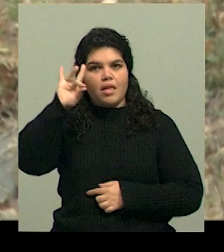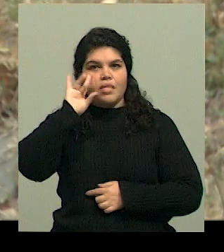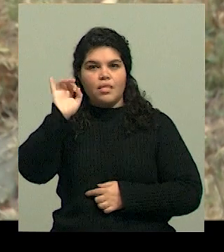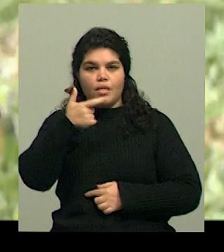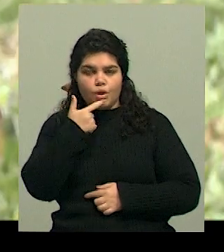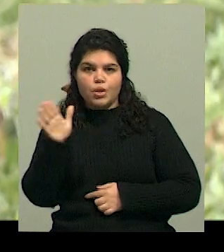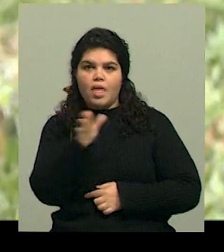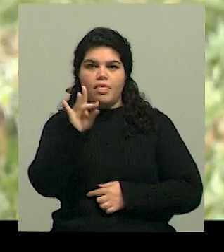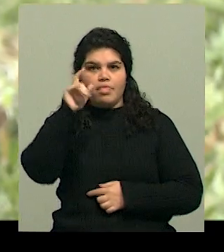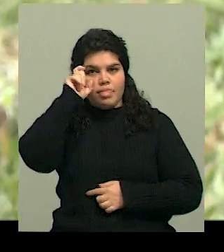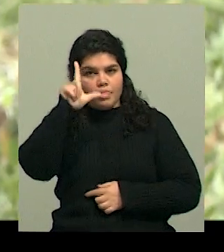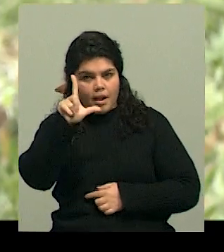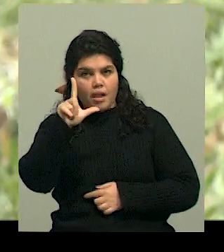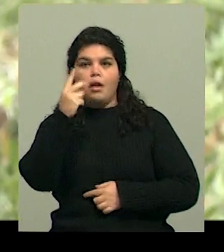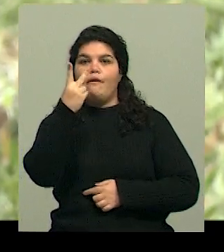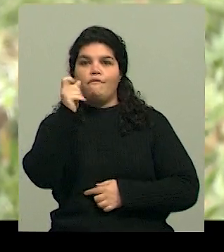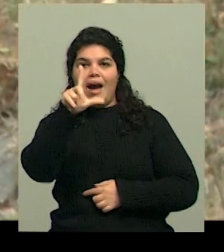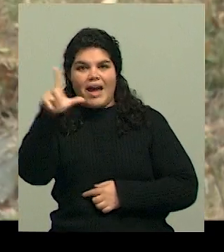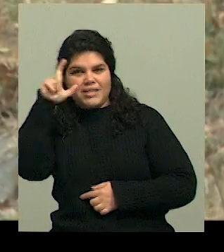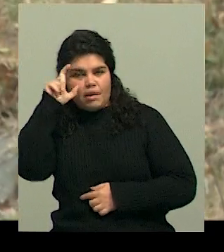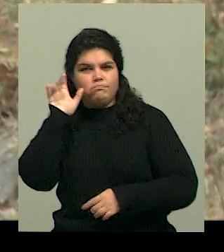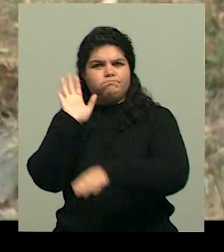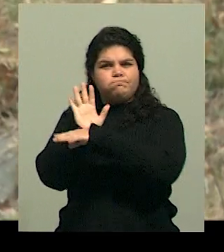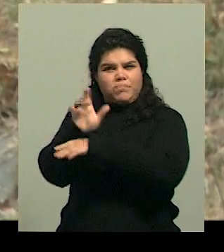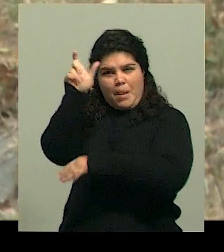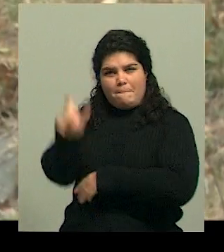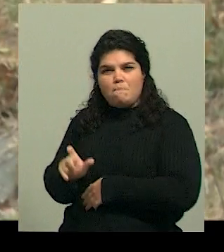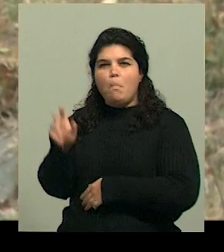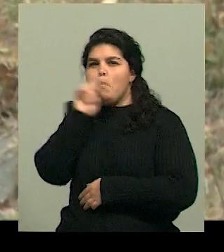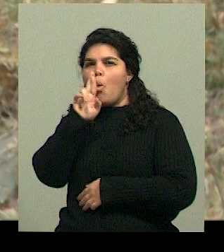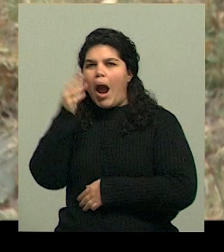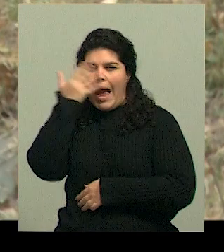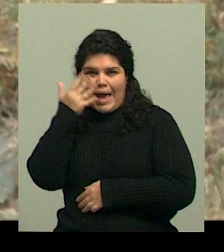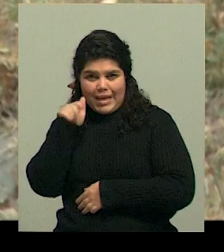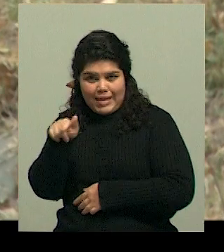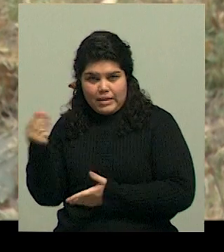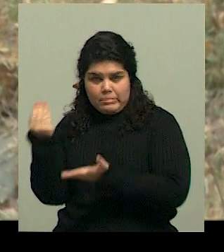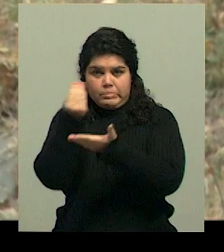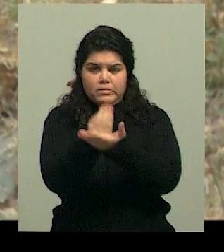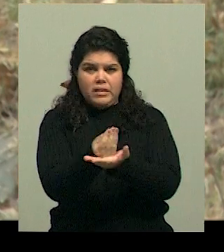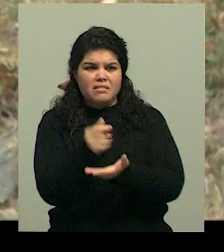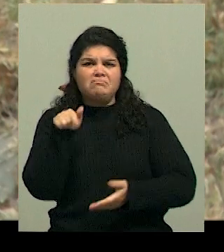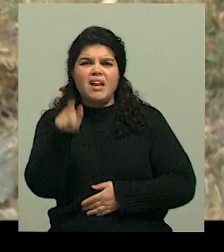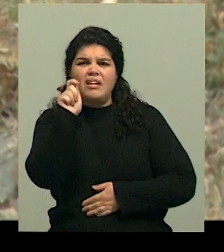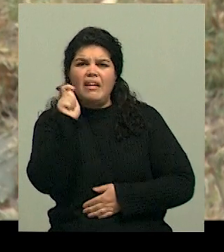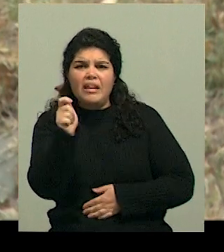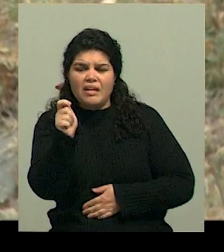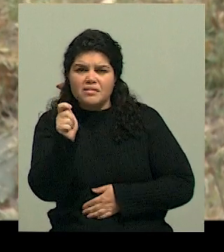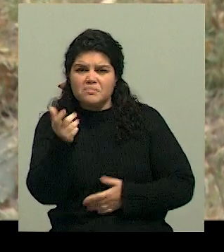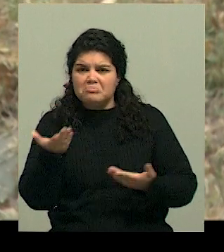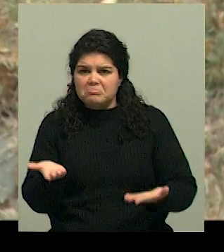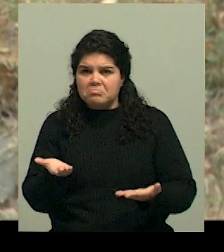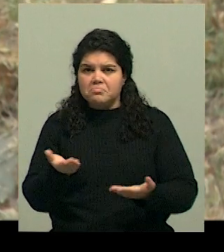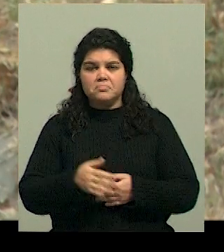billetes y parece que los billetes es el canal de divulgación, no sé si es una pena o no. ¿Quién es María Remedios del Valle? Bueno, primero,